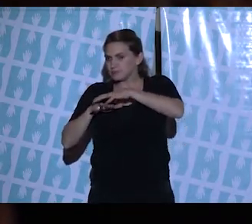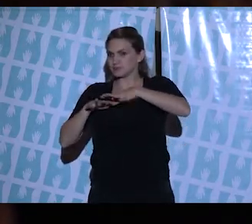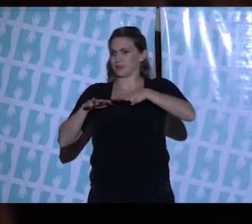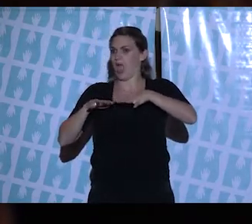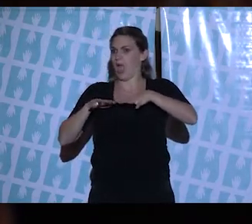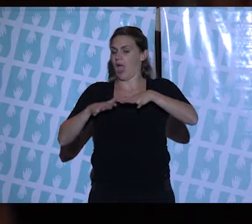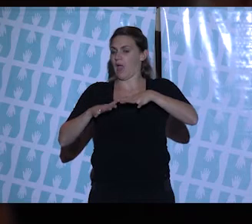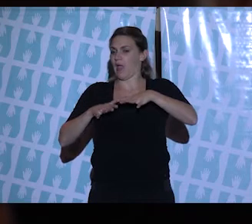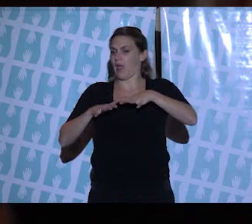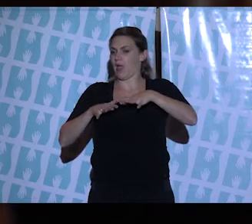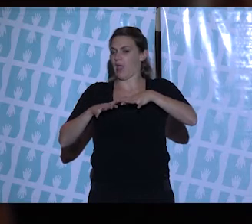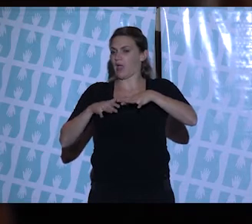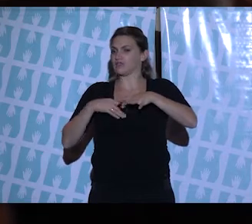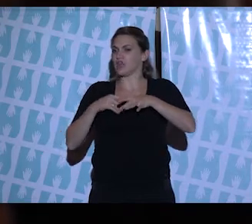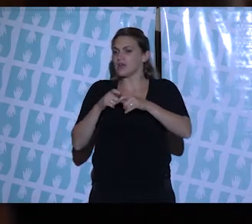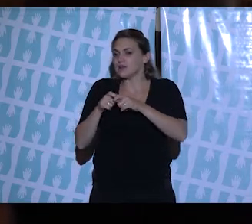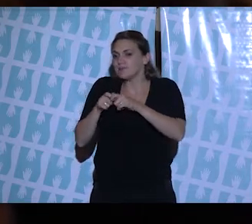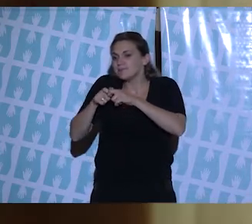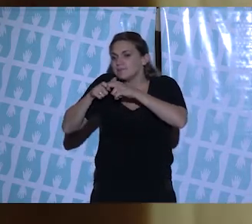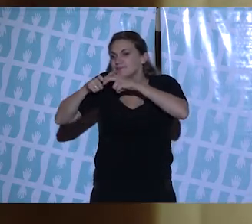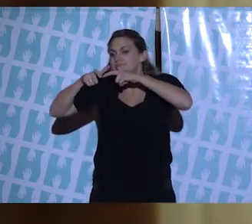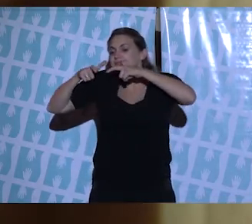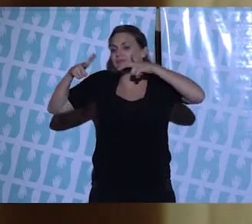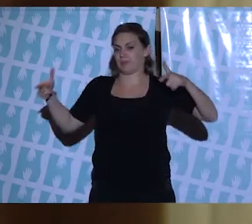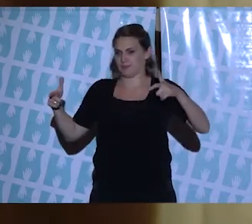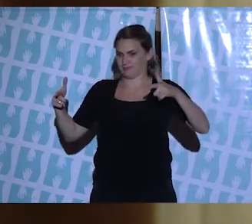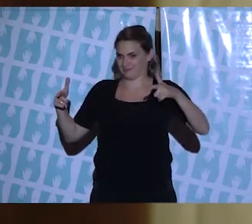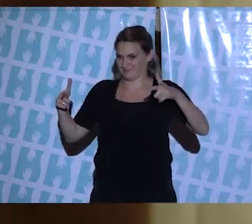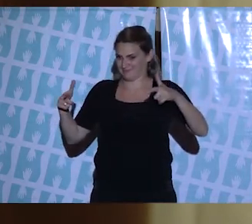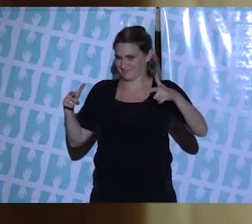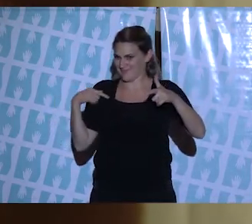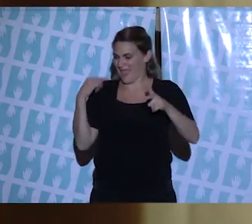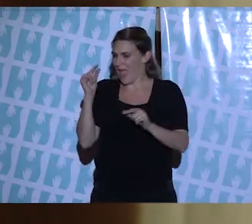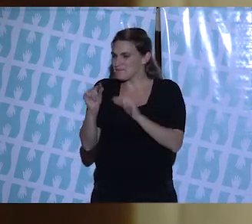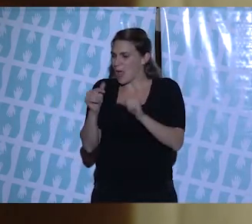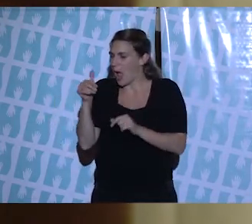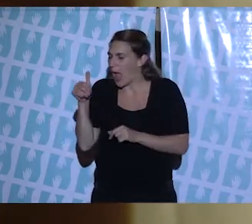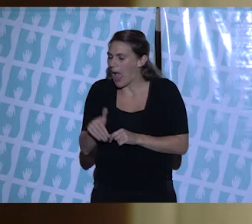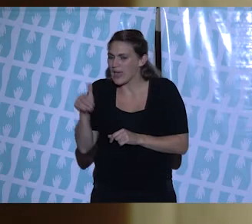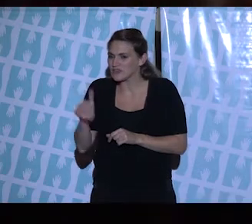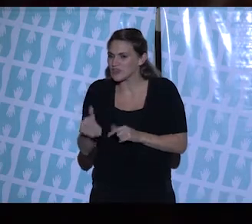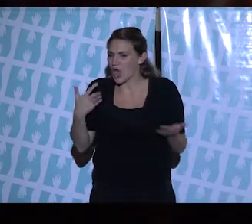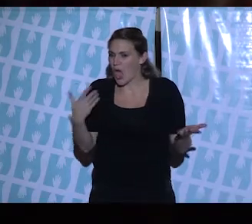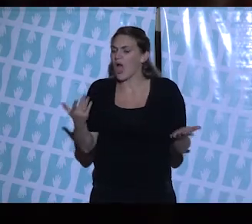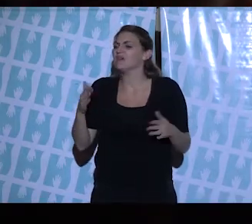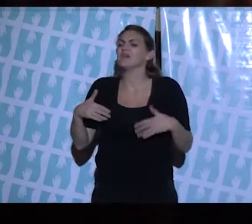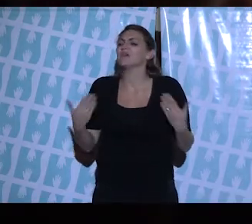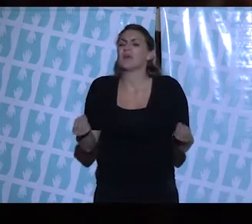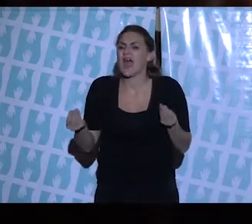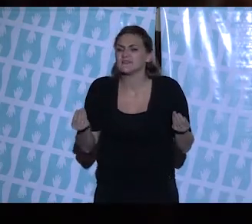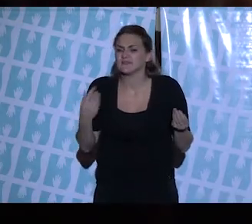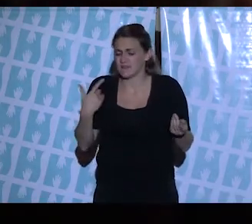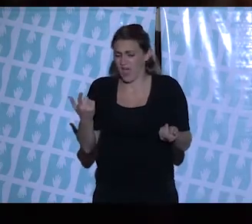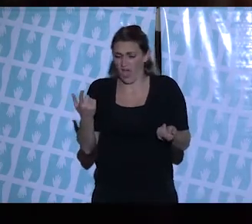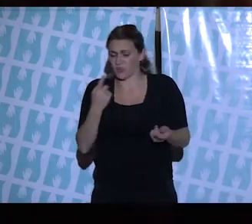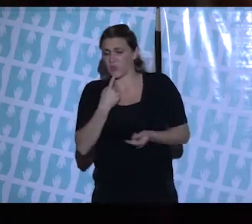curso lentamente progresivo que a veces lleva a que la consulta al médico se haga entre 2 y